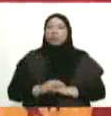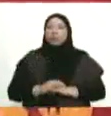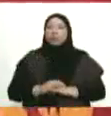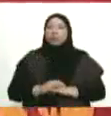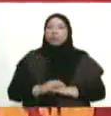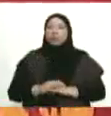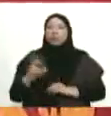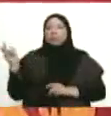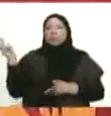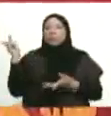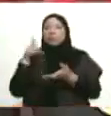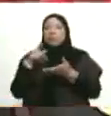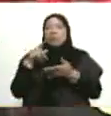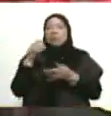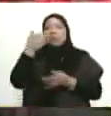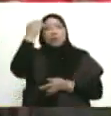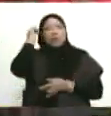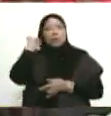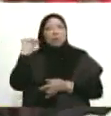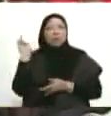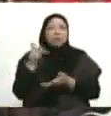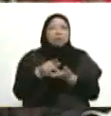¿De verdad para acá no ha venido la Sayona?